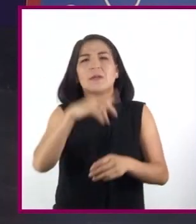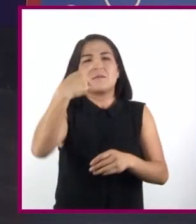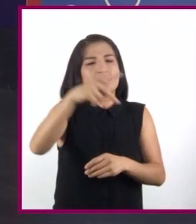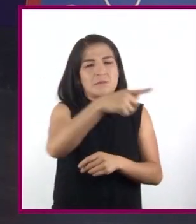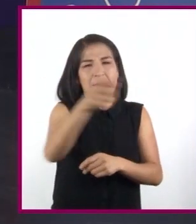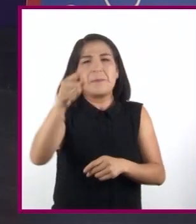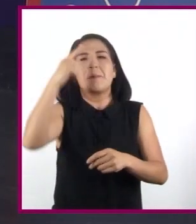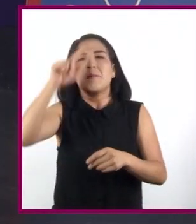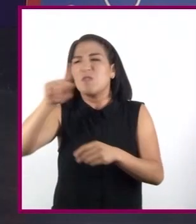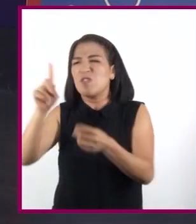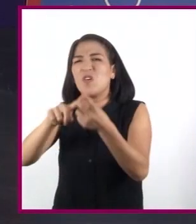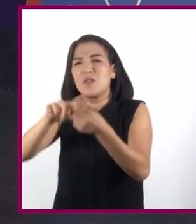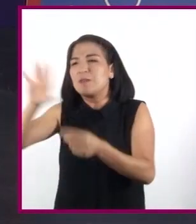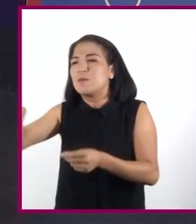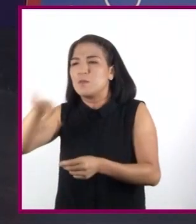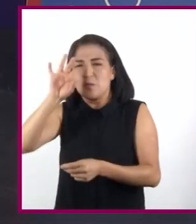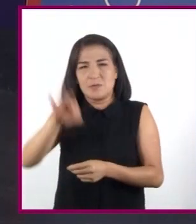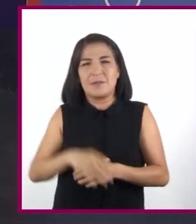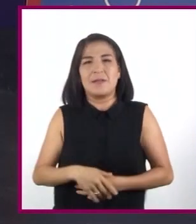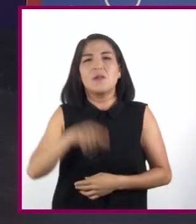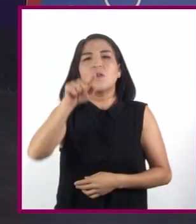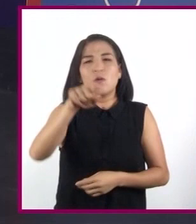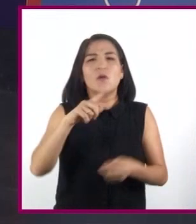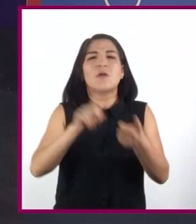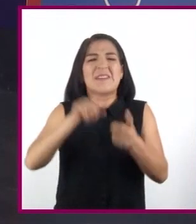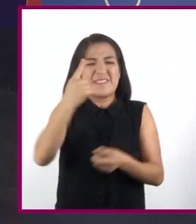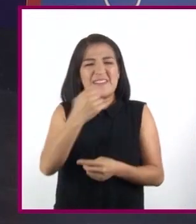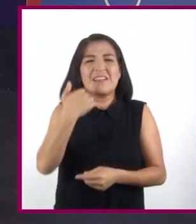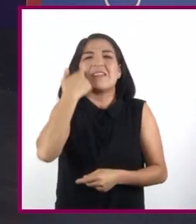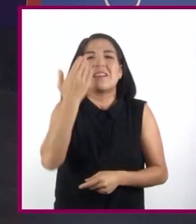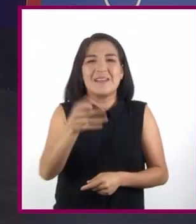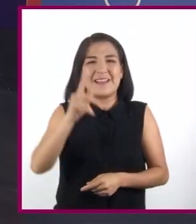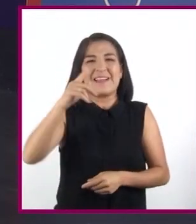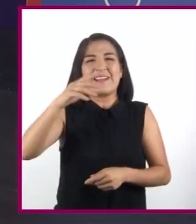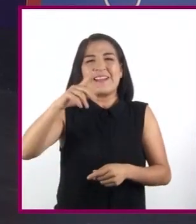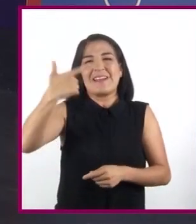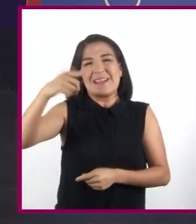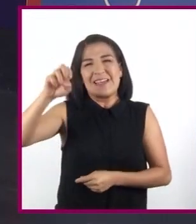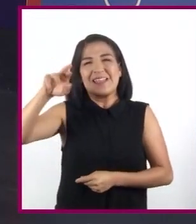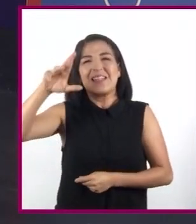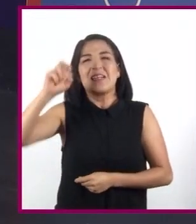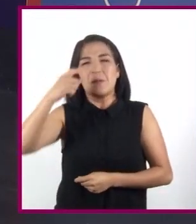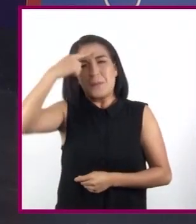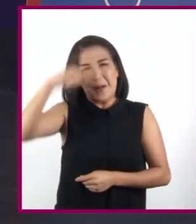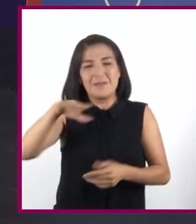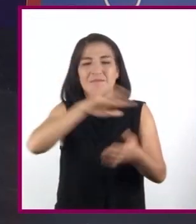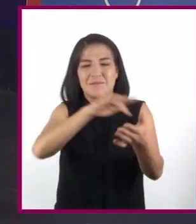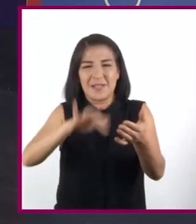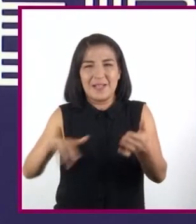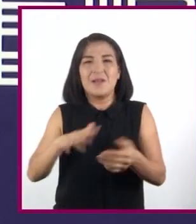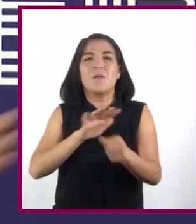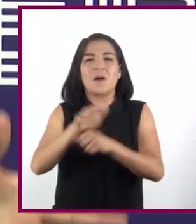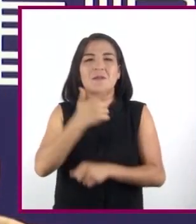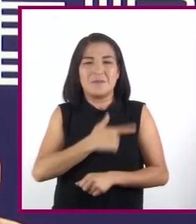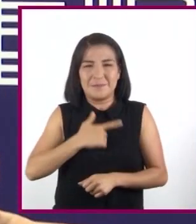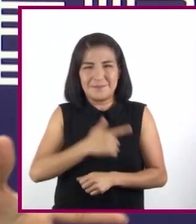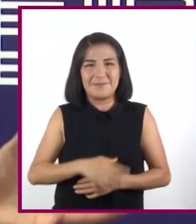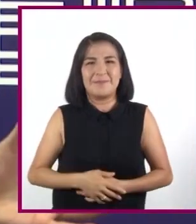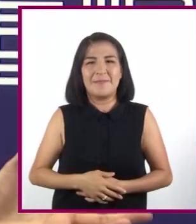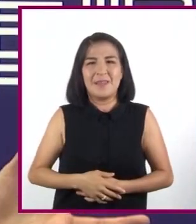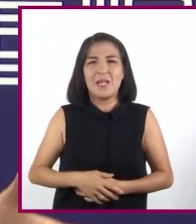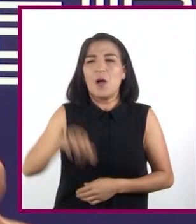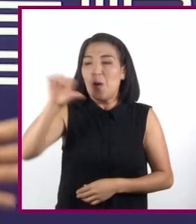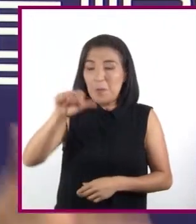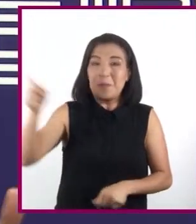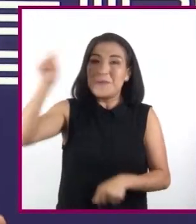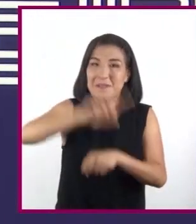hoy. Para ello, deben tener claro qué tipo de subgénero les llamó más la atención y desean leer. Profe Eric, la clase